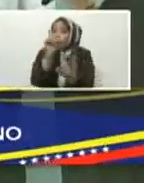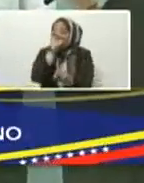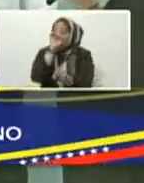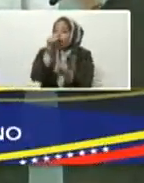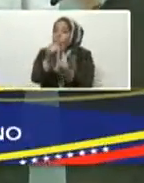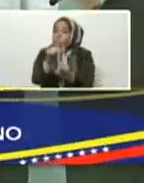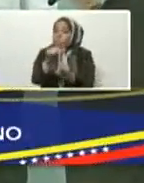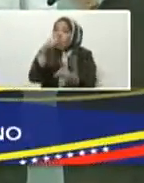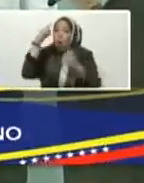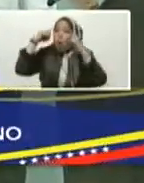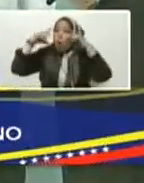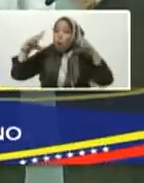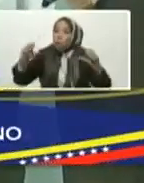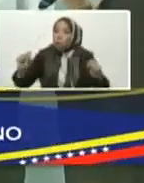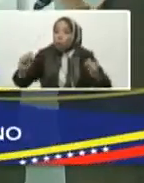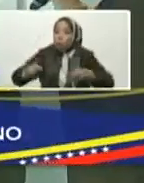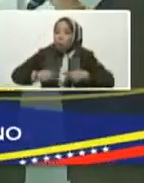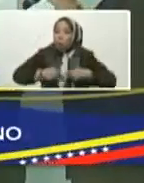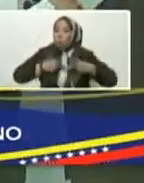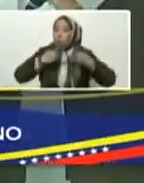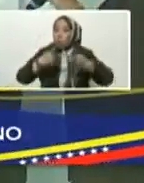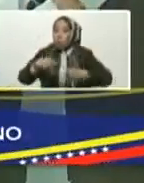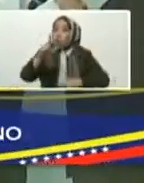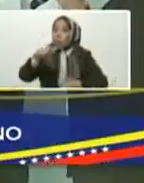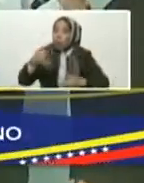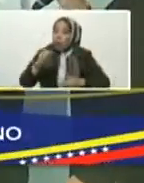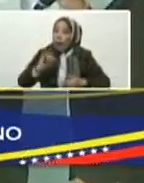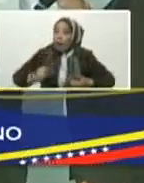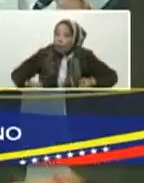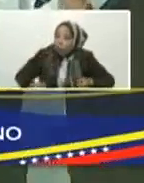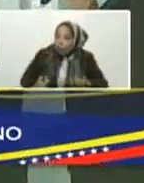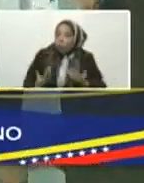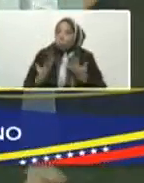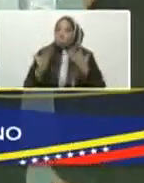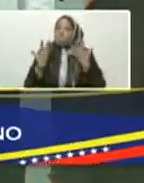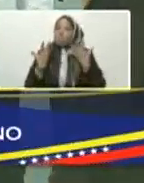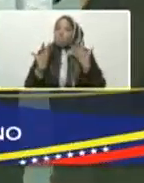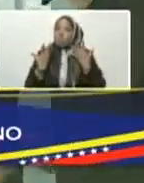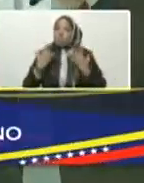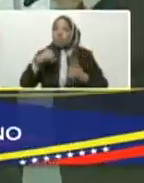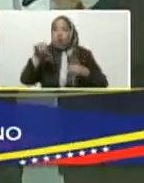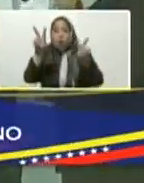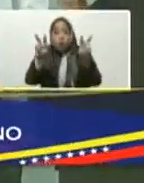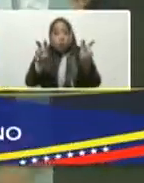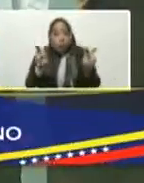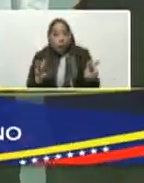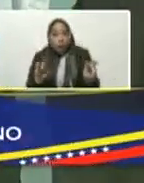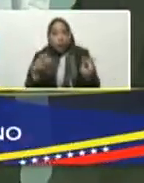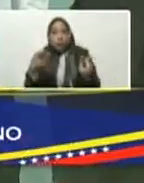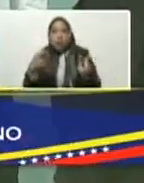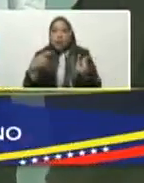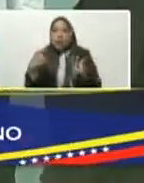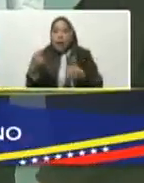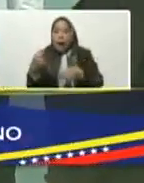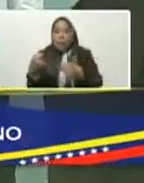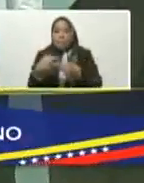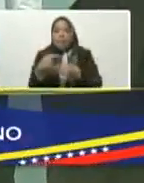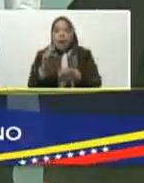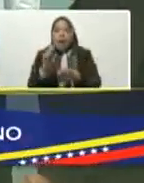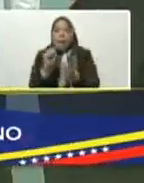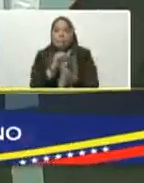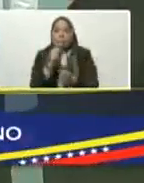los profesionales y la voluntad de hacerlo. Nosotros estamos invirtiendo ahorita en equipos nuevos, como máquinas de anestesia, arco